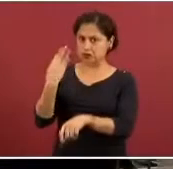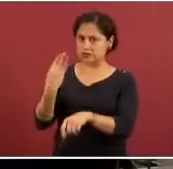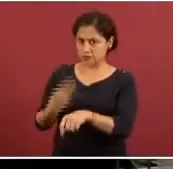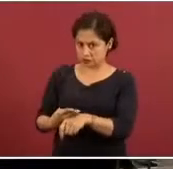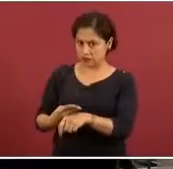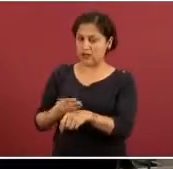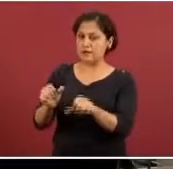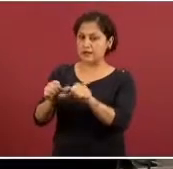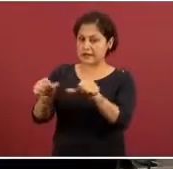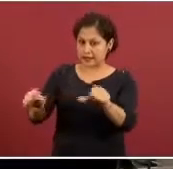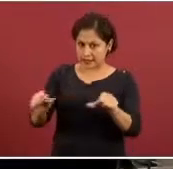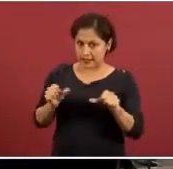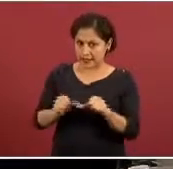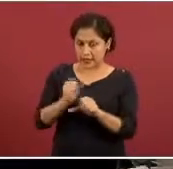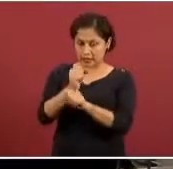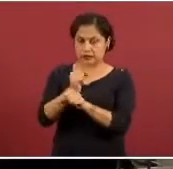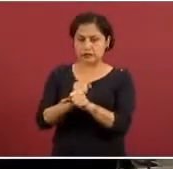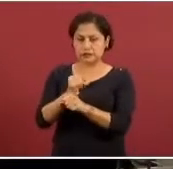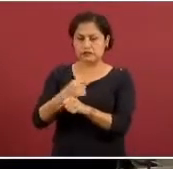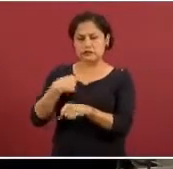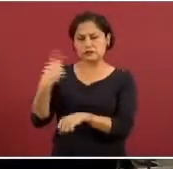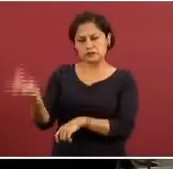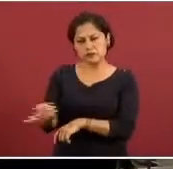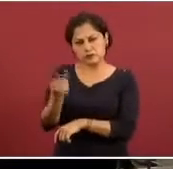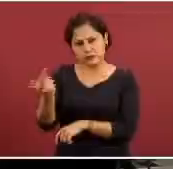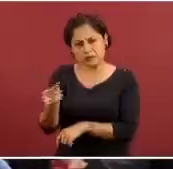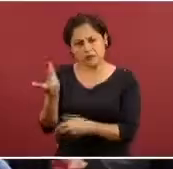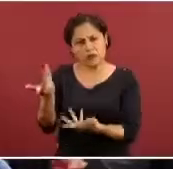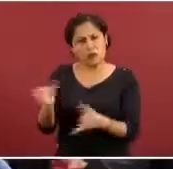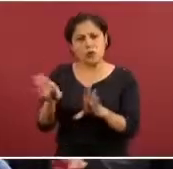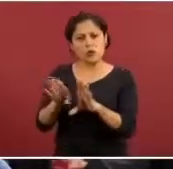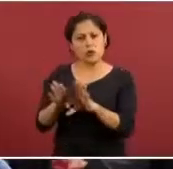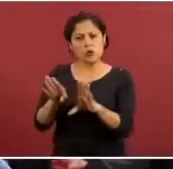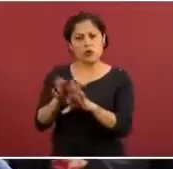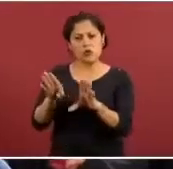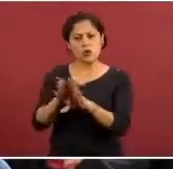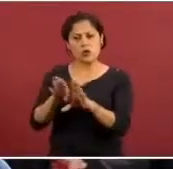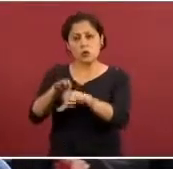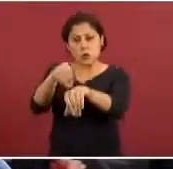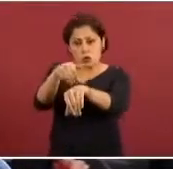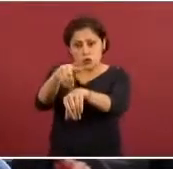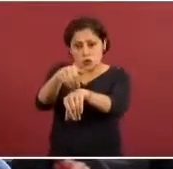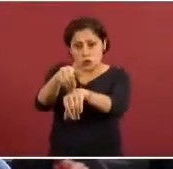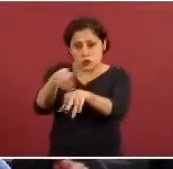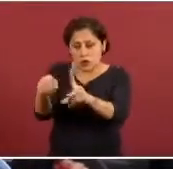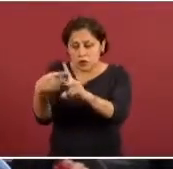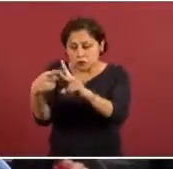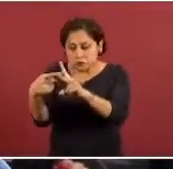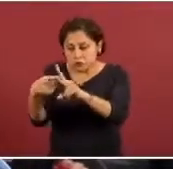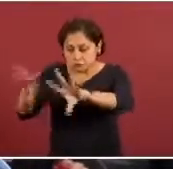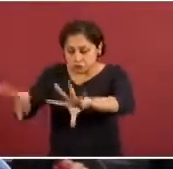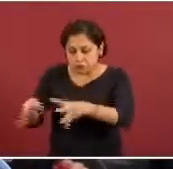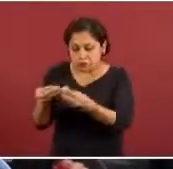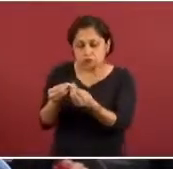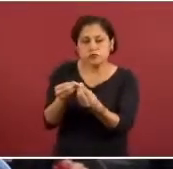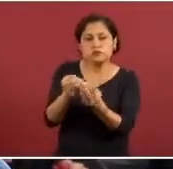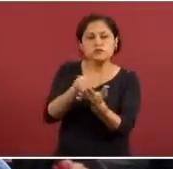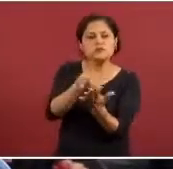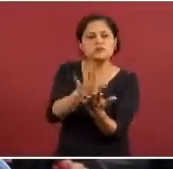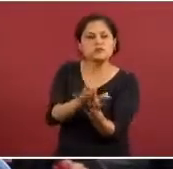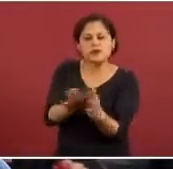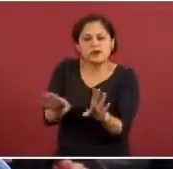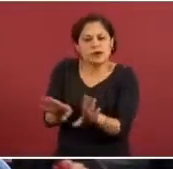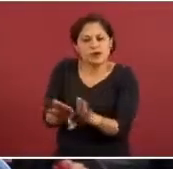inteligencia, le quería consultar respecto a cómo se alimenta el número oficial, en este caso de casos confirmados y de defunciones.